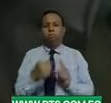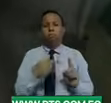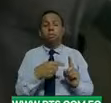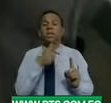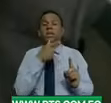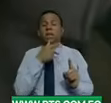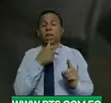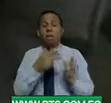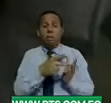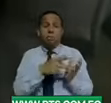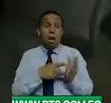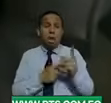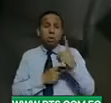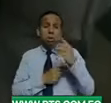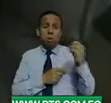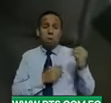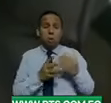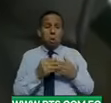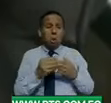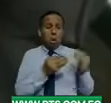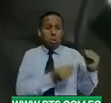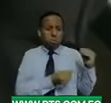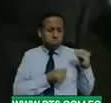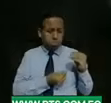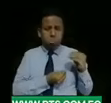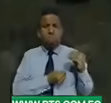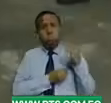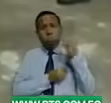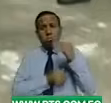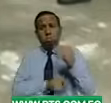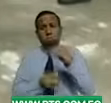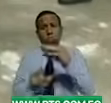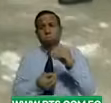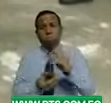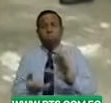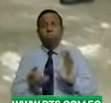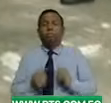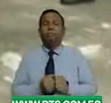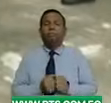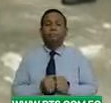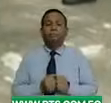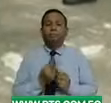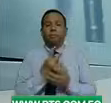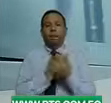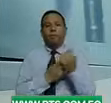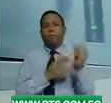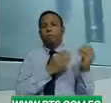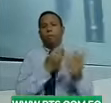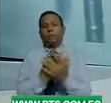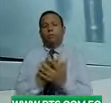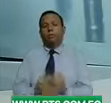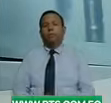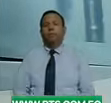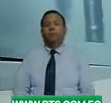la movilización de semejante cargamento. En Quito informó Iván Casamen. Un hombre fue asesinado.